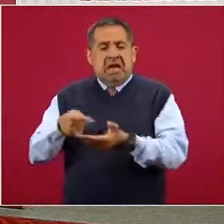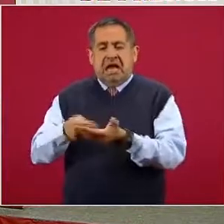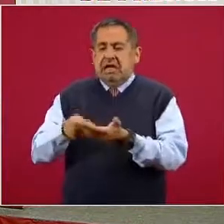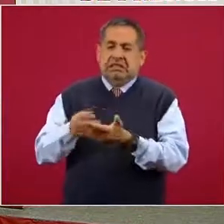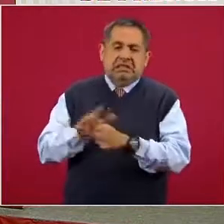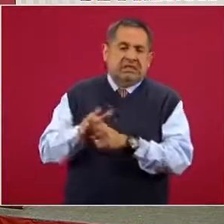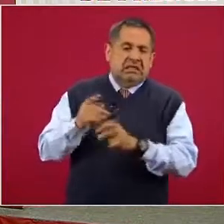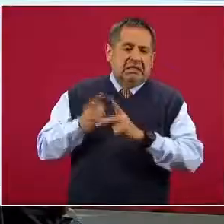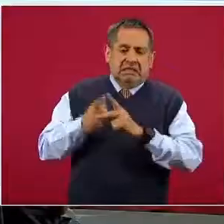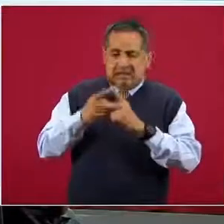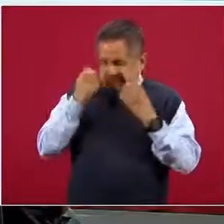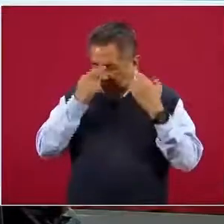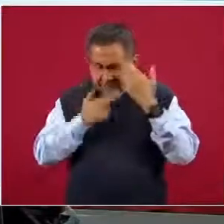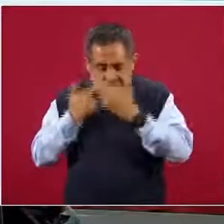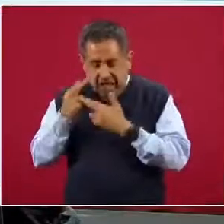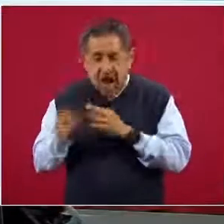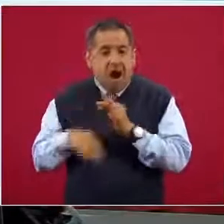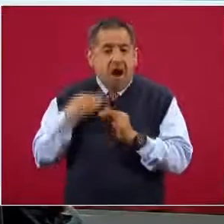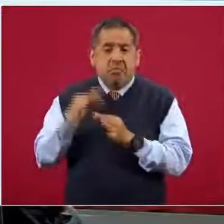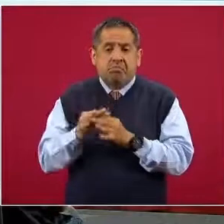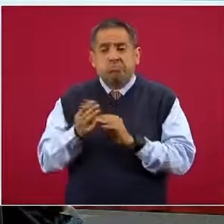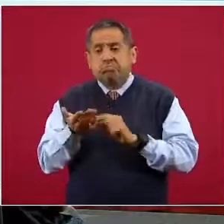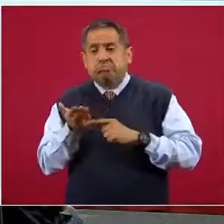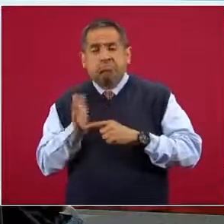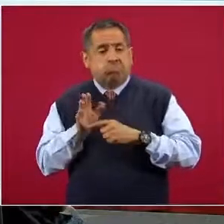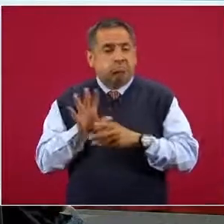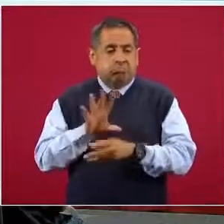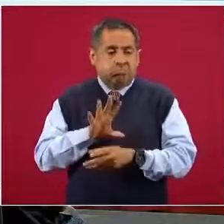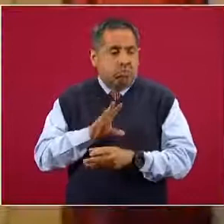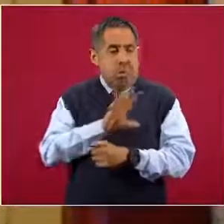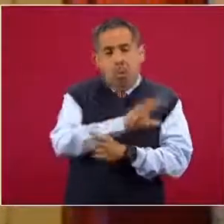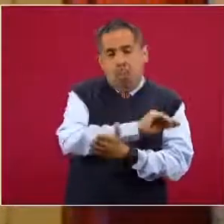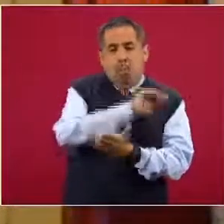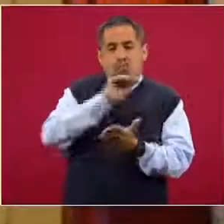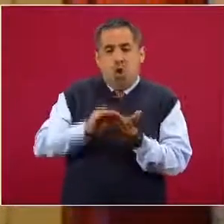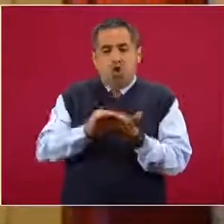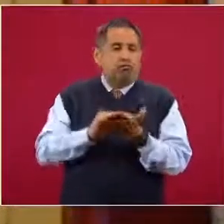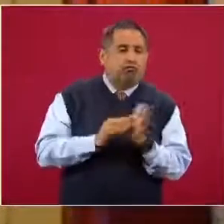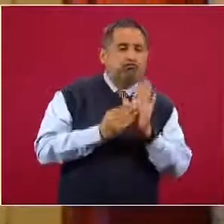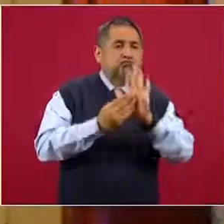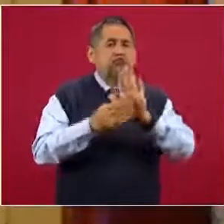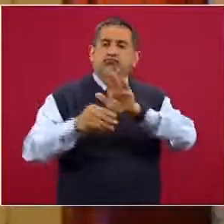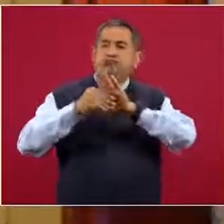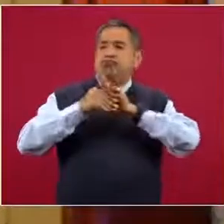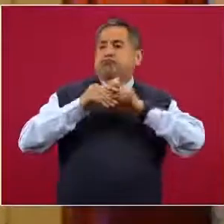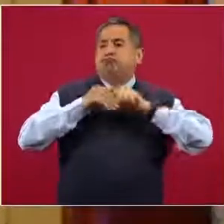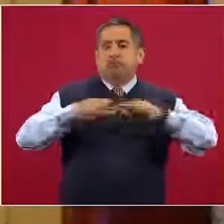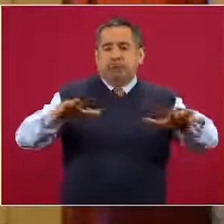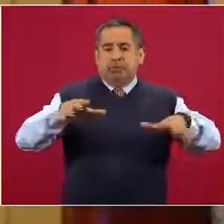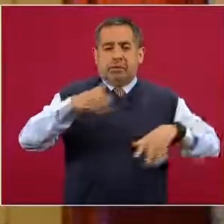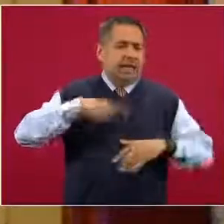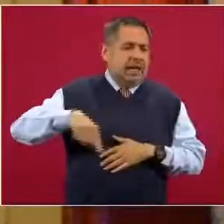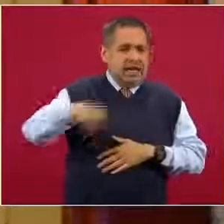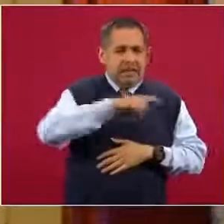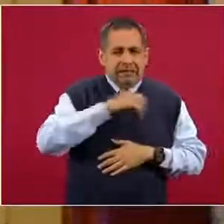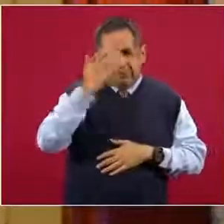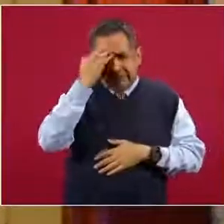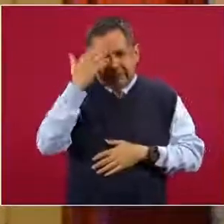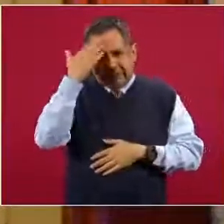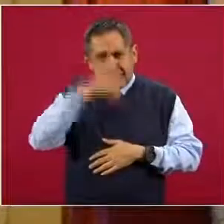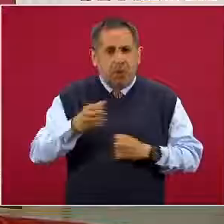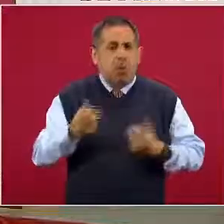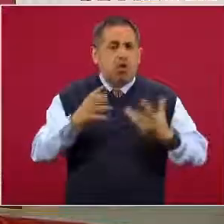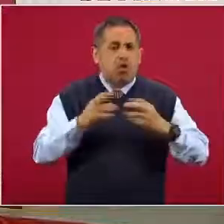la estadística ya revisada fueron integradas entonces a la estadística nacional y por lo tanto a los casos acumulados,